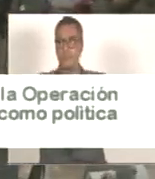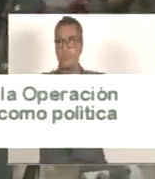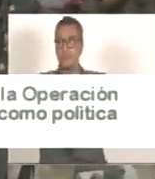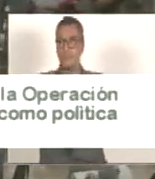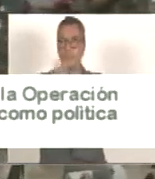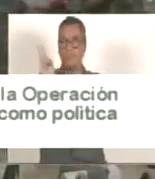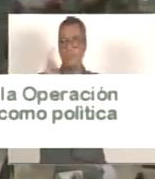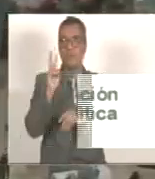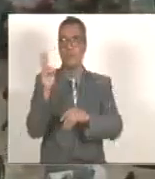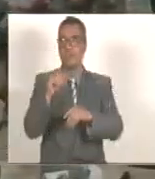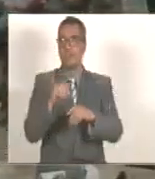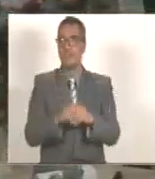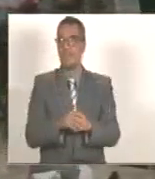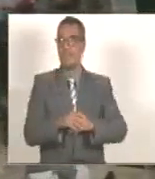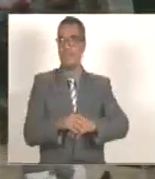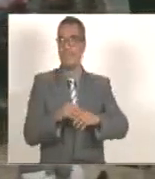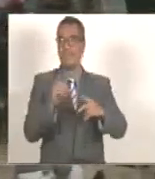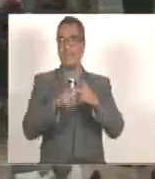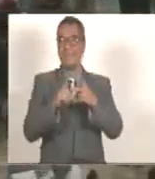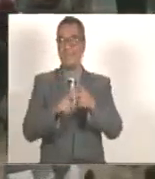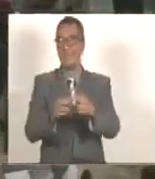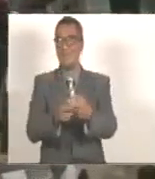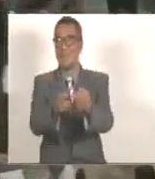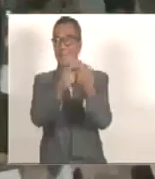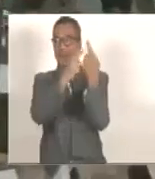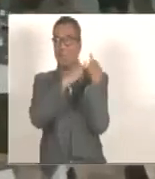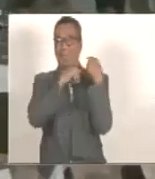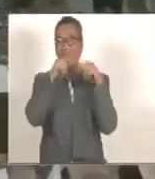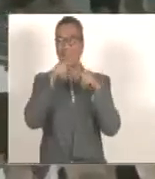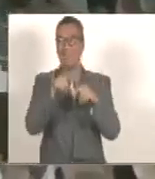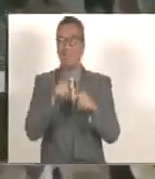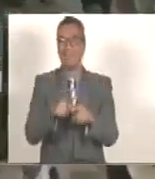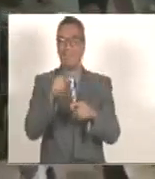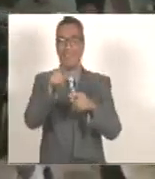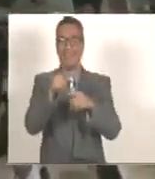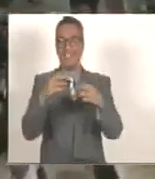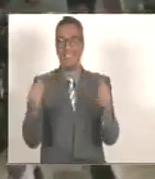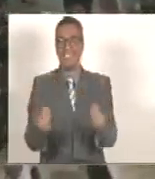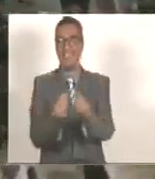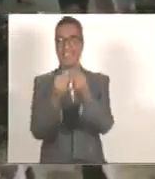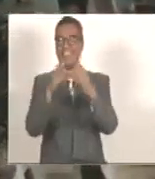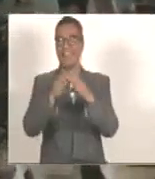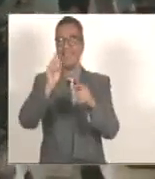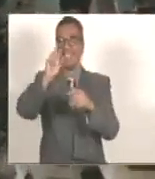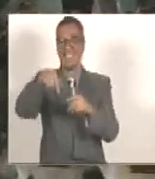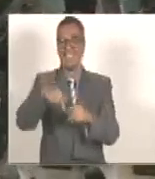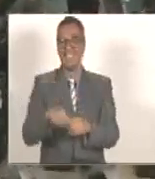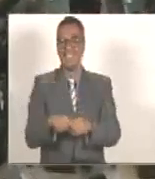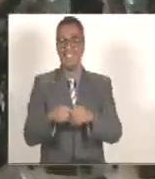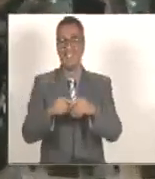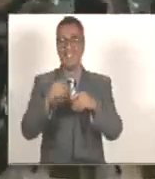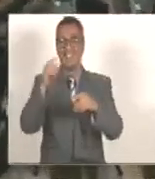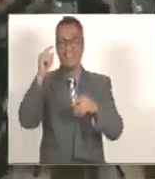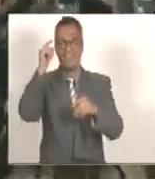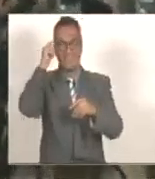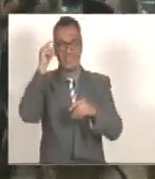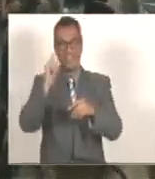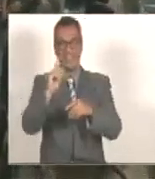venezolana, en virtud de la responsabilidad, hemos acompañado también desde el día número